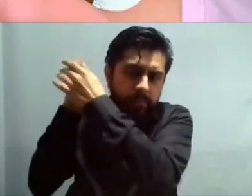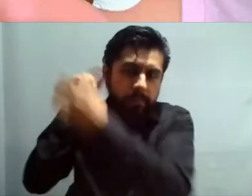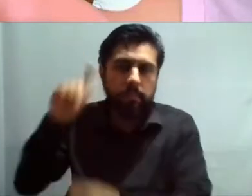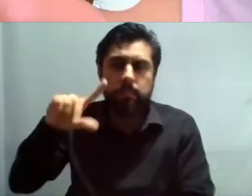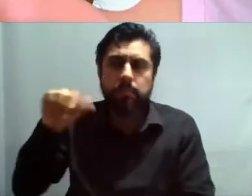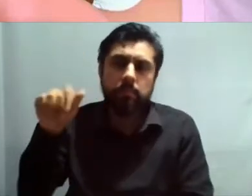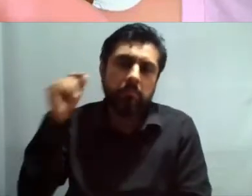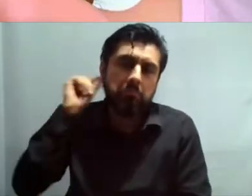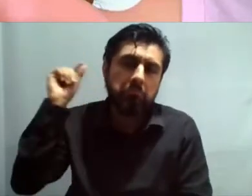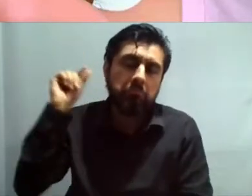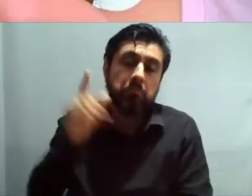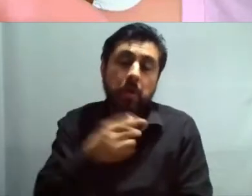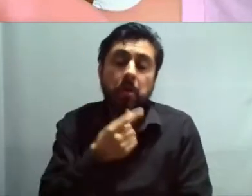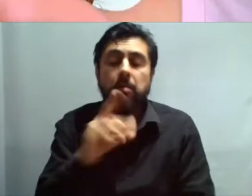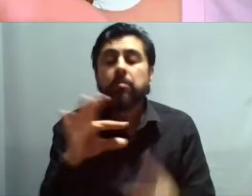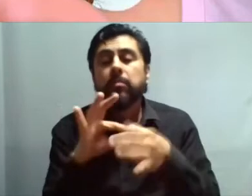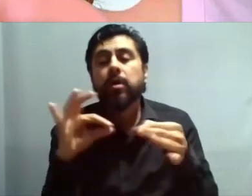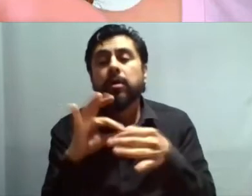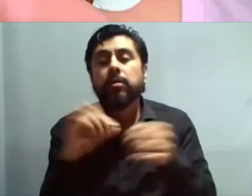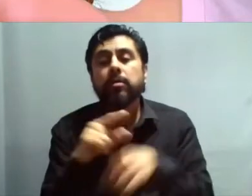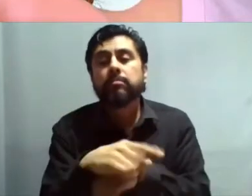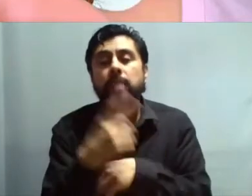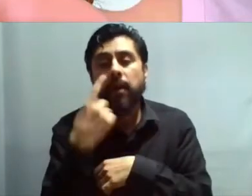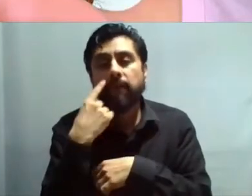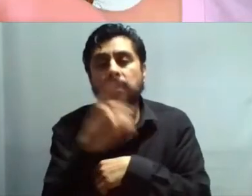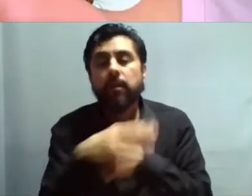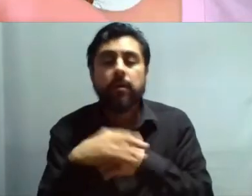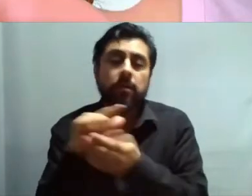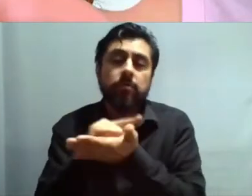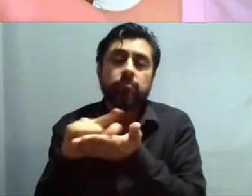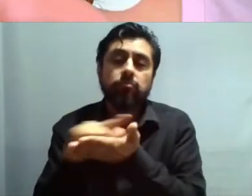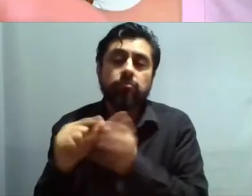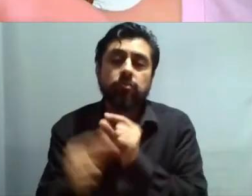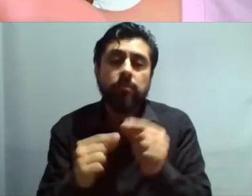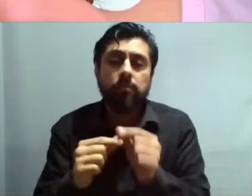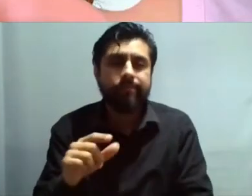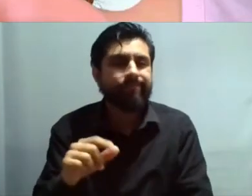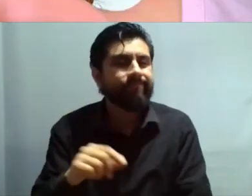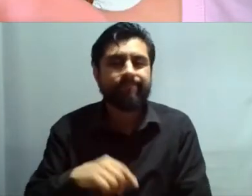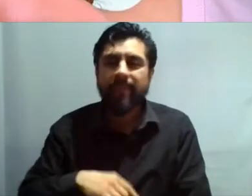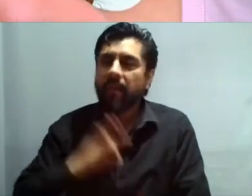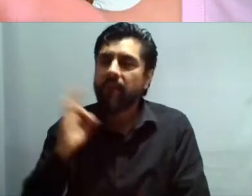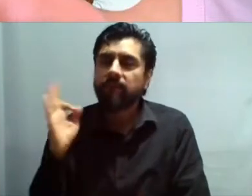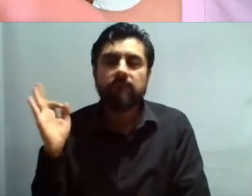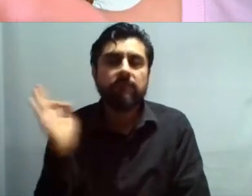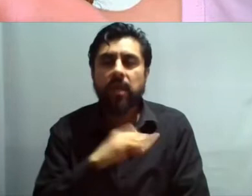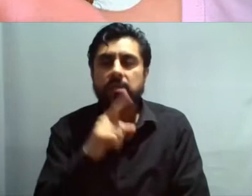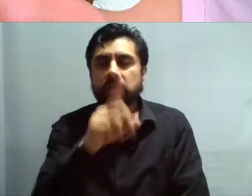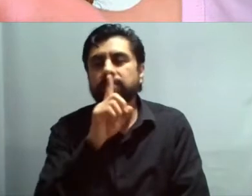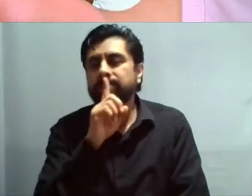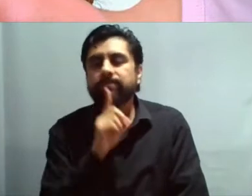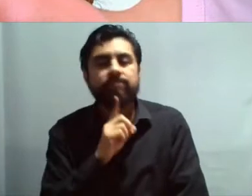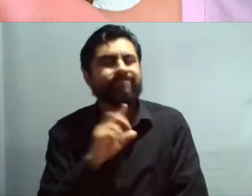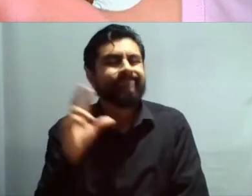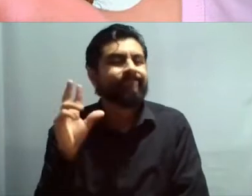bueno, esto que hemos prendido ha servido para limpiar el oído. Eso no es cierto. Definitivamente no se limpia